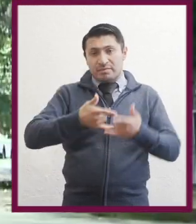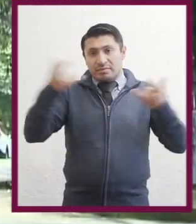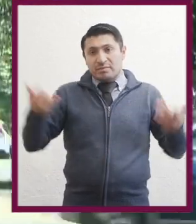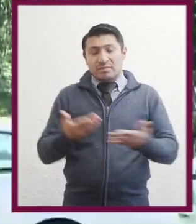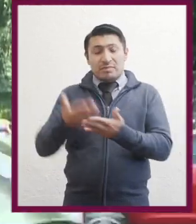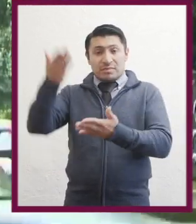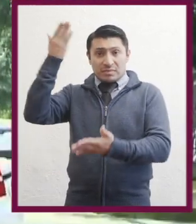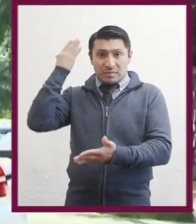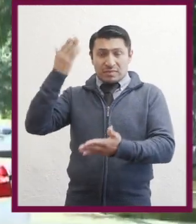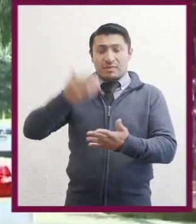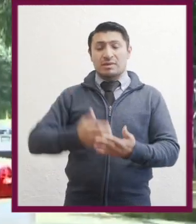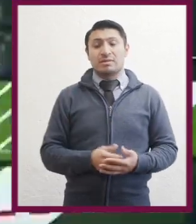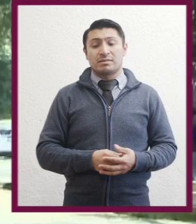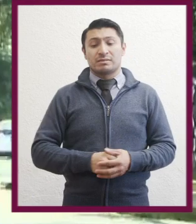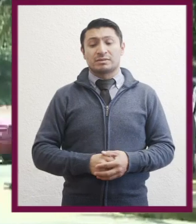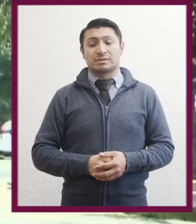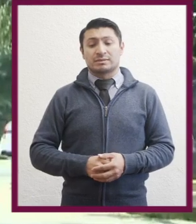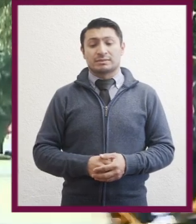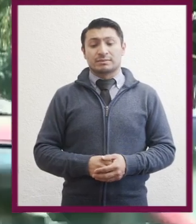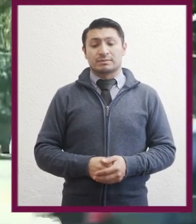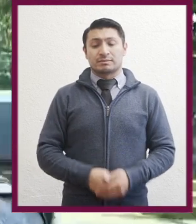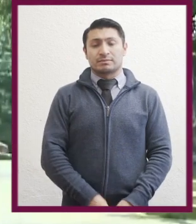un encuentro con el pasado.